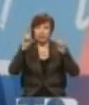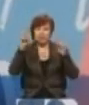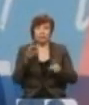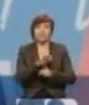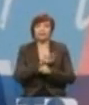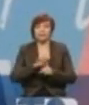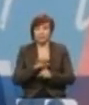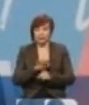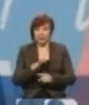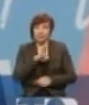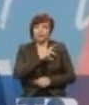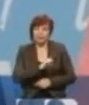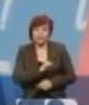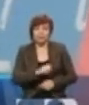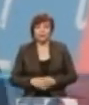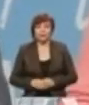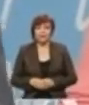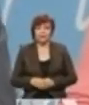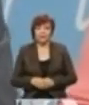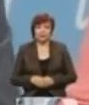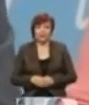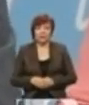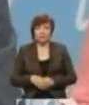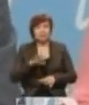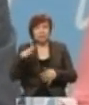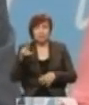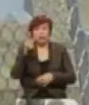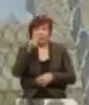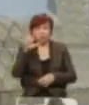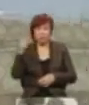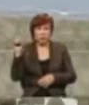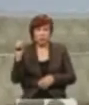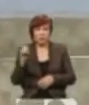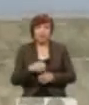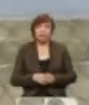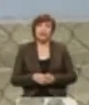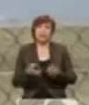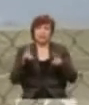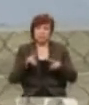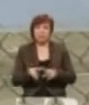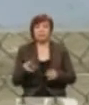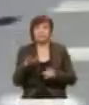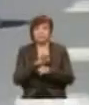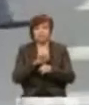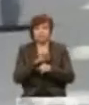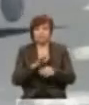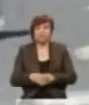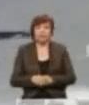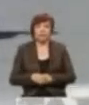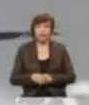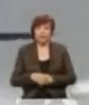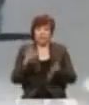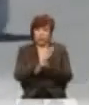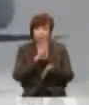de Justicia estamos hablando de atenciones. Me parece que son 250 casos. Falconi reconoce, por ejemplo, que en el reciente caso de la escuela